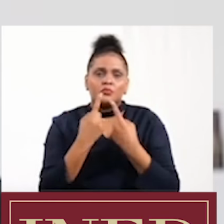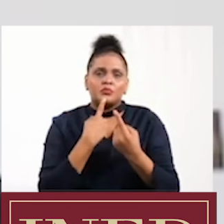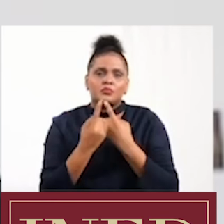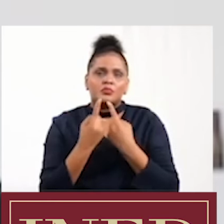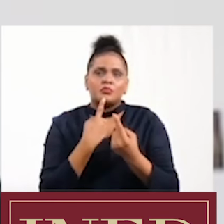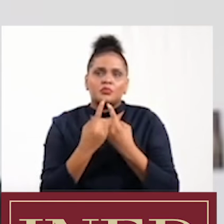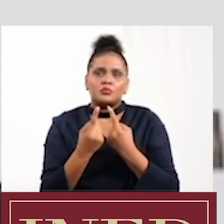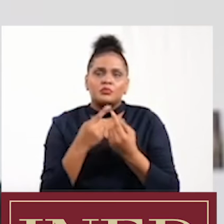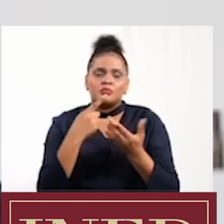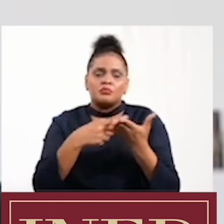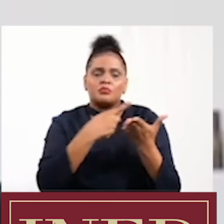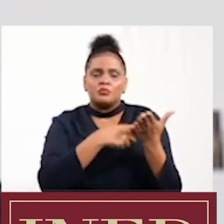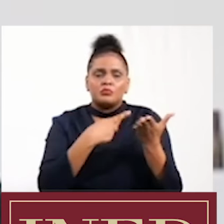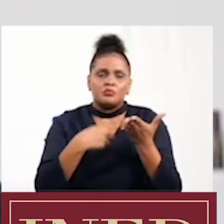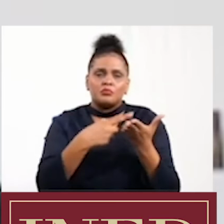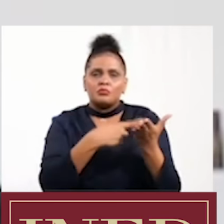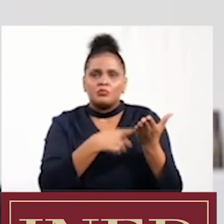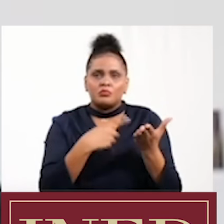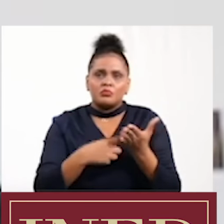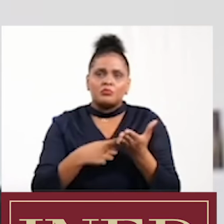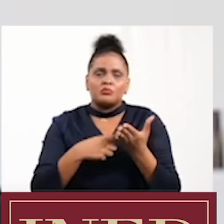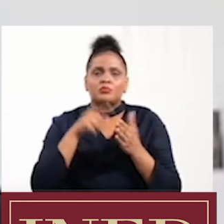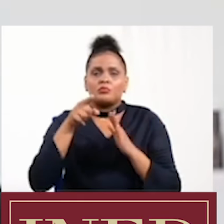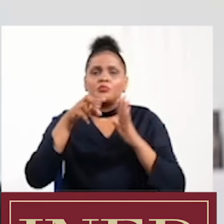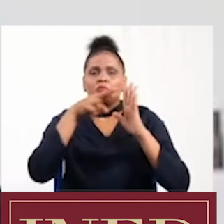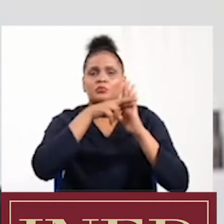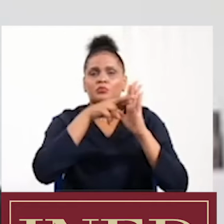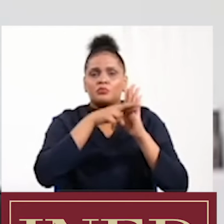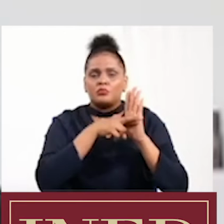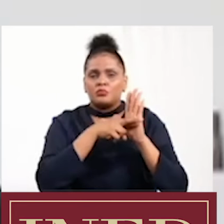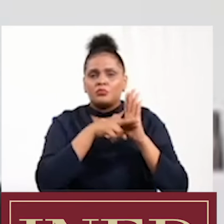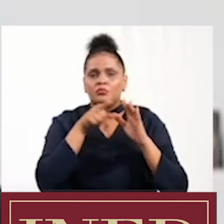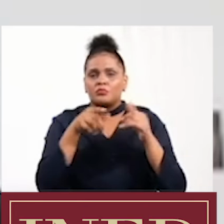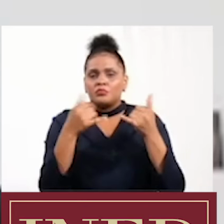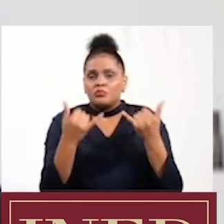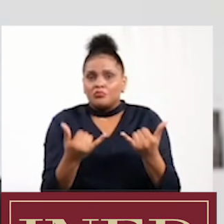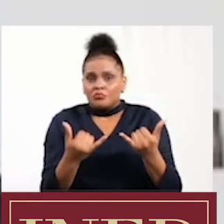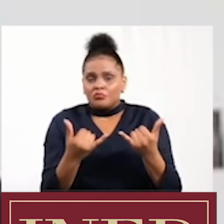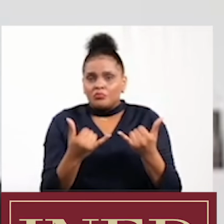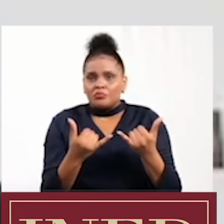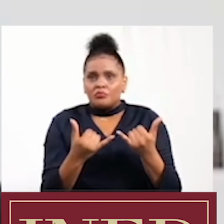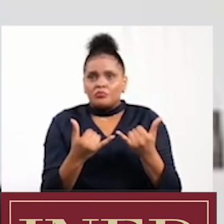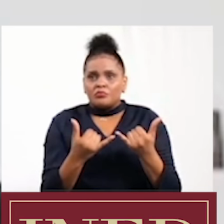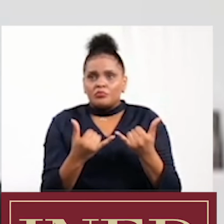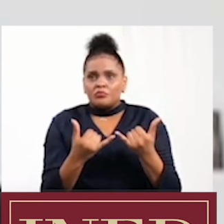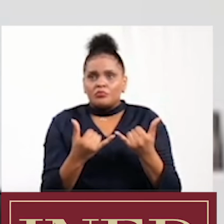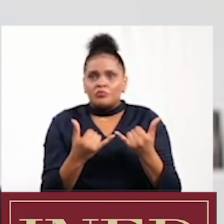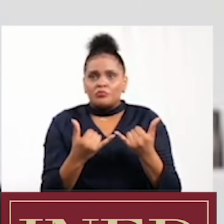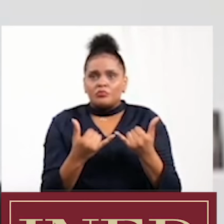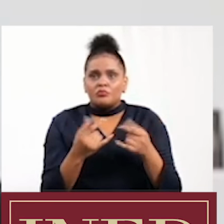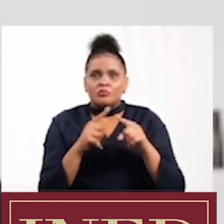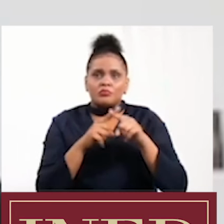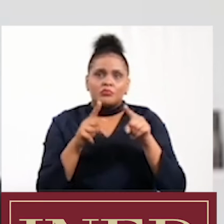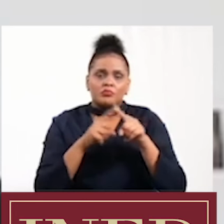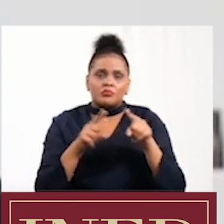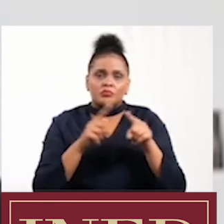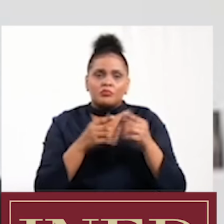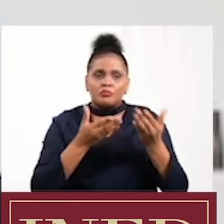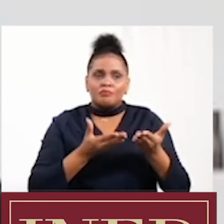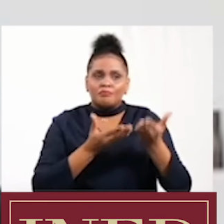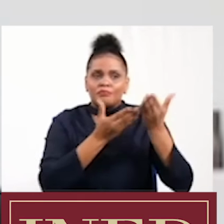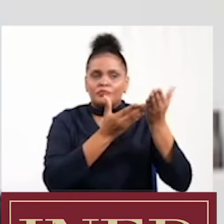pues las normas que probablemente van a regir la elección venidera se presenta un proyecto